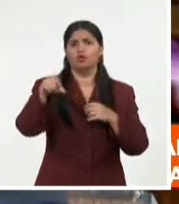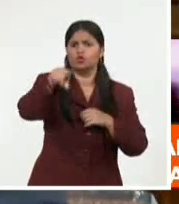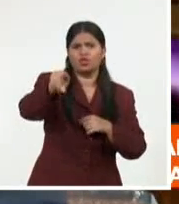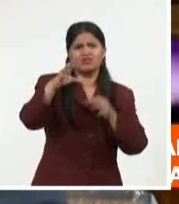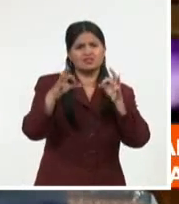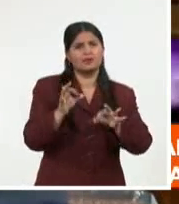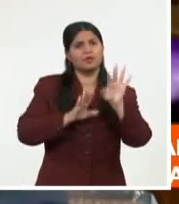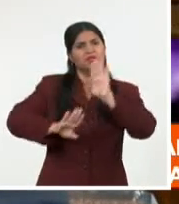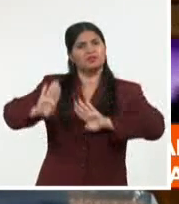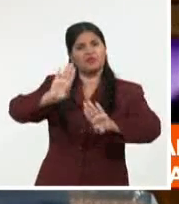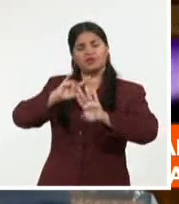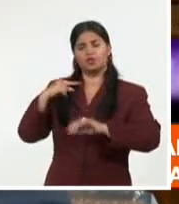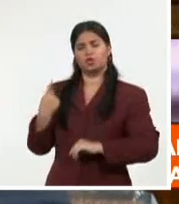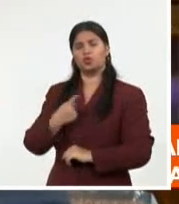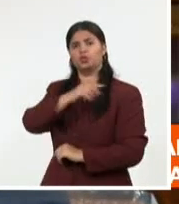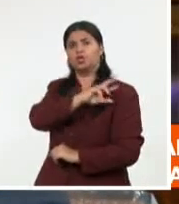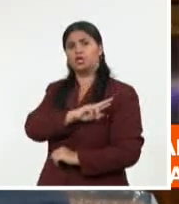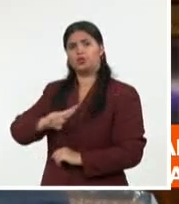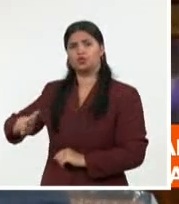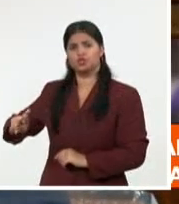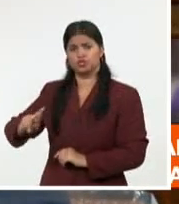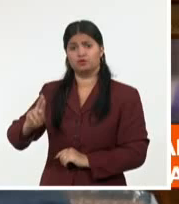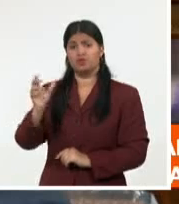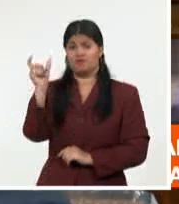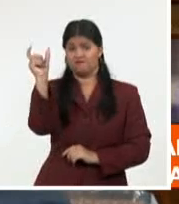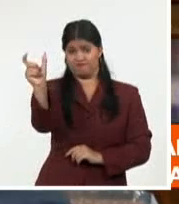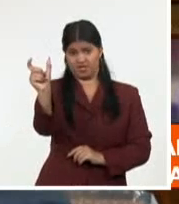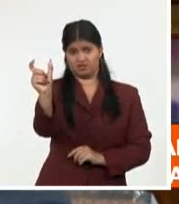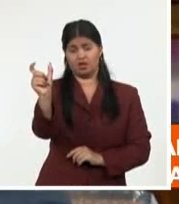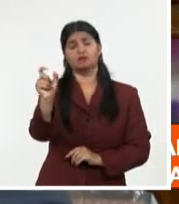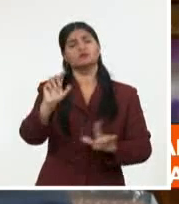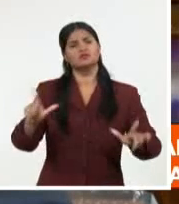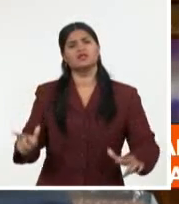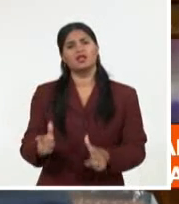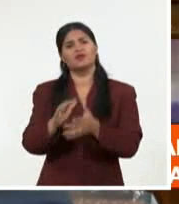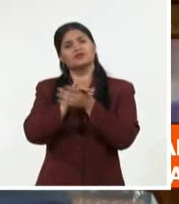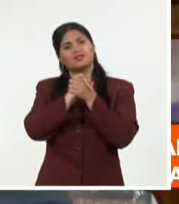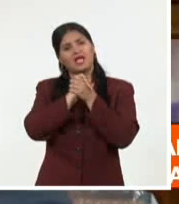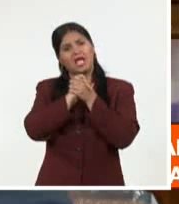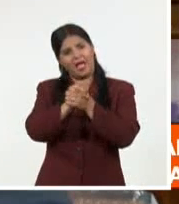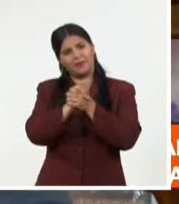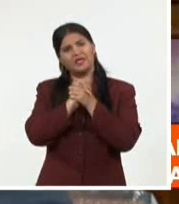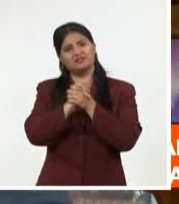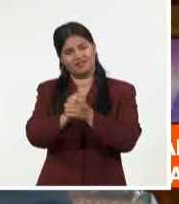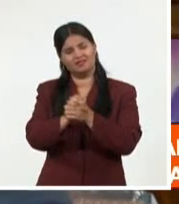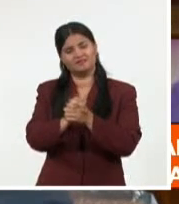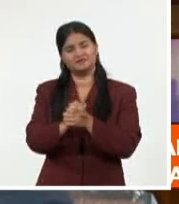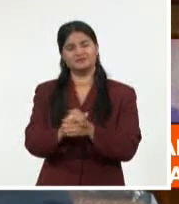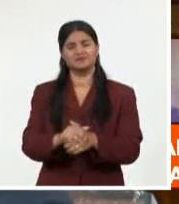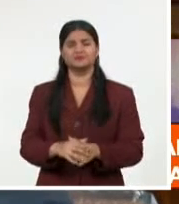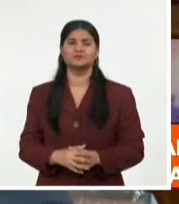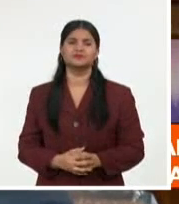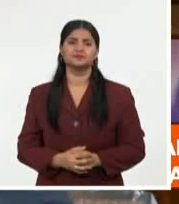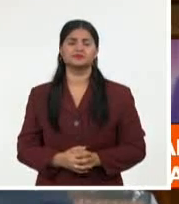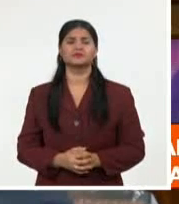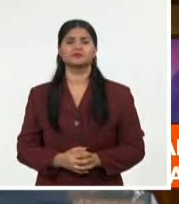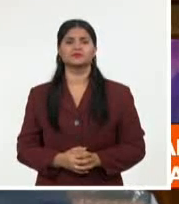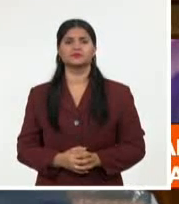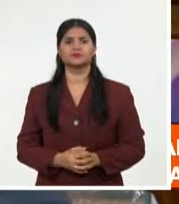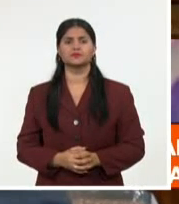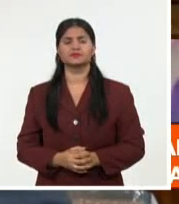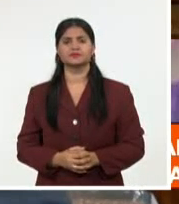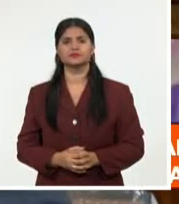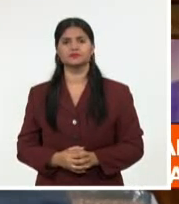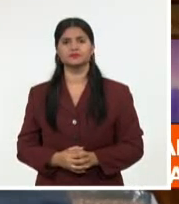para la subregión que compartimos. This event has an extraordinary value and represents